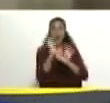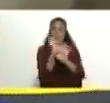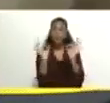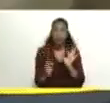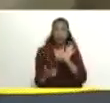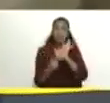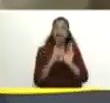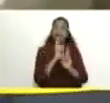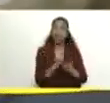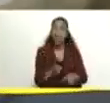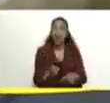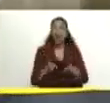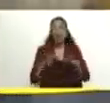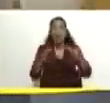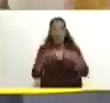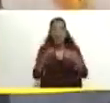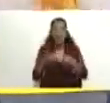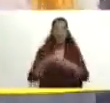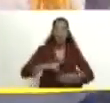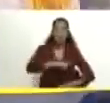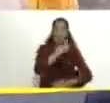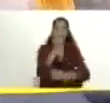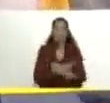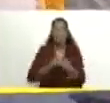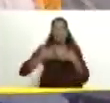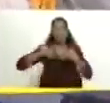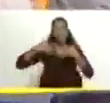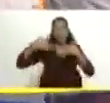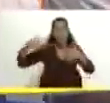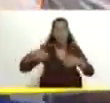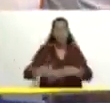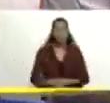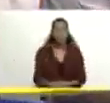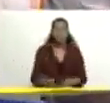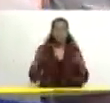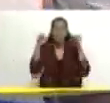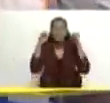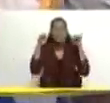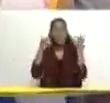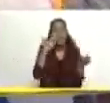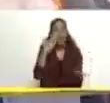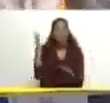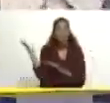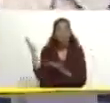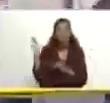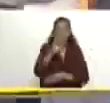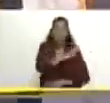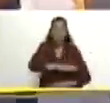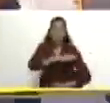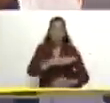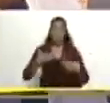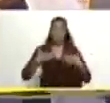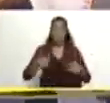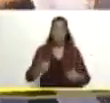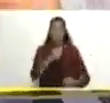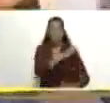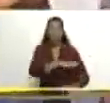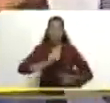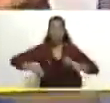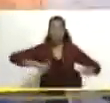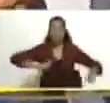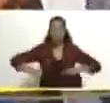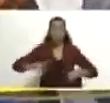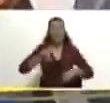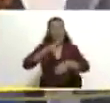poder popular milagroso que está aquí conmigo, que bueno, esto es una fiesta, presidente, los comités de salud, los directores